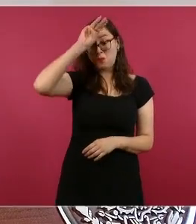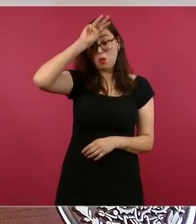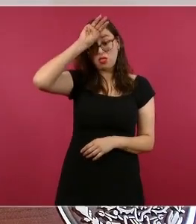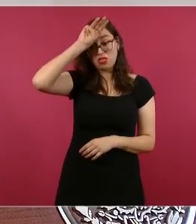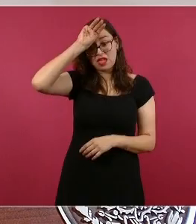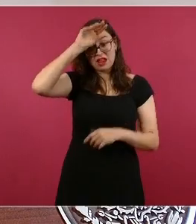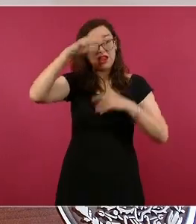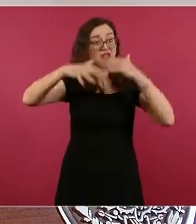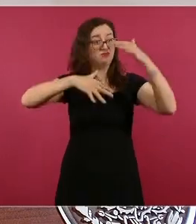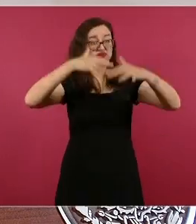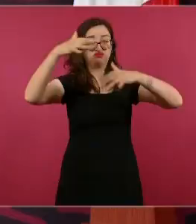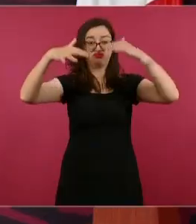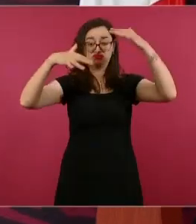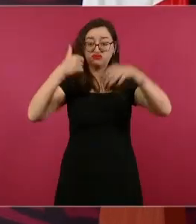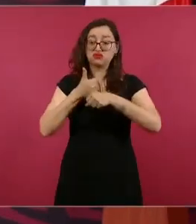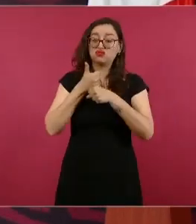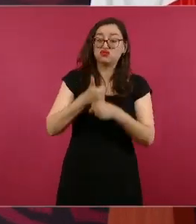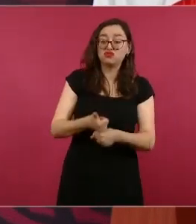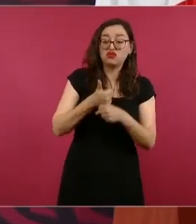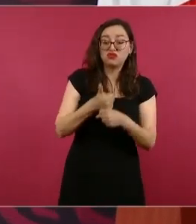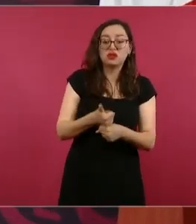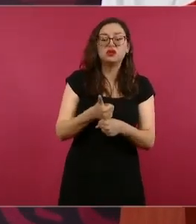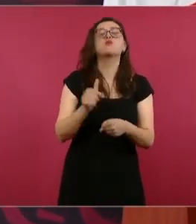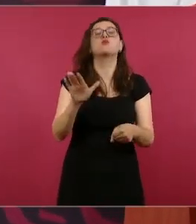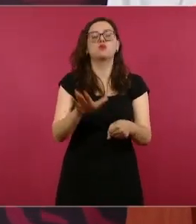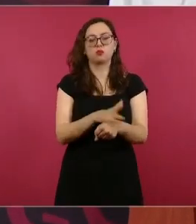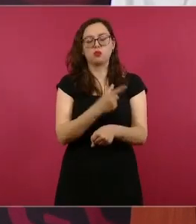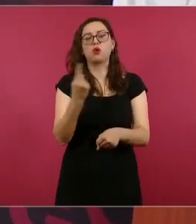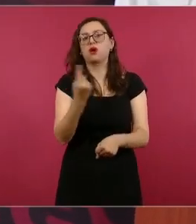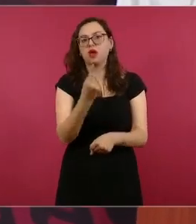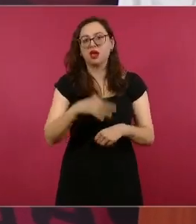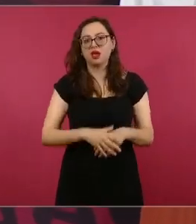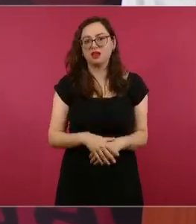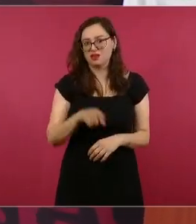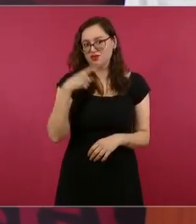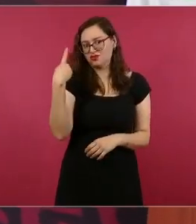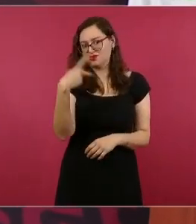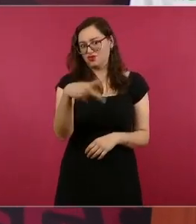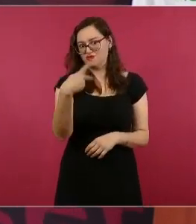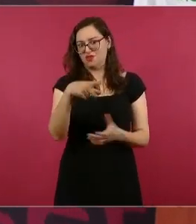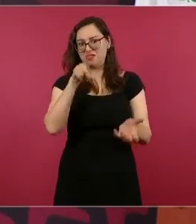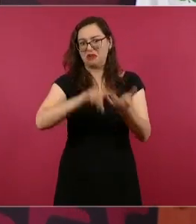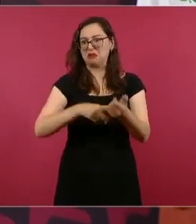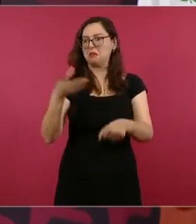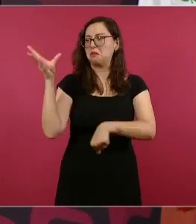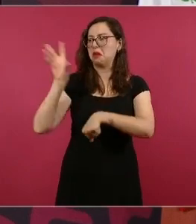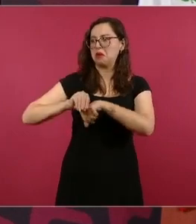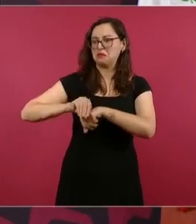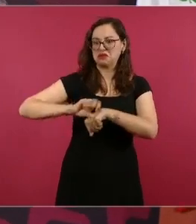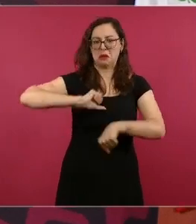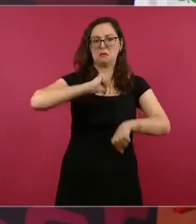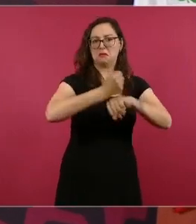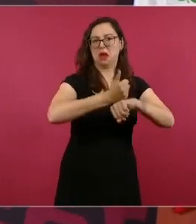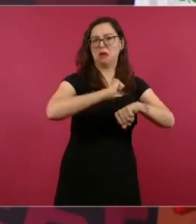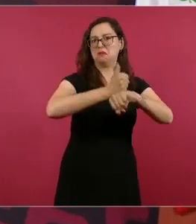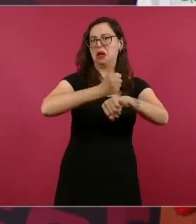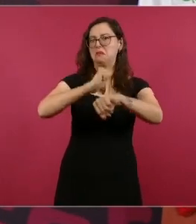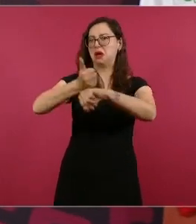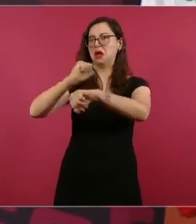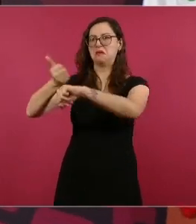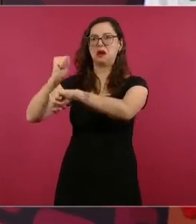y está demostrado, probado técnica, científicamente, y hemos cuidado